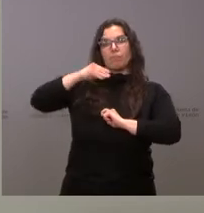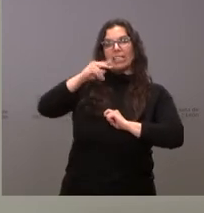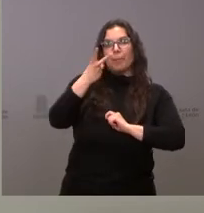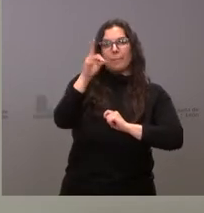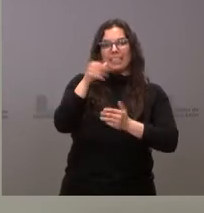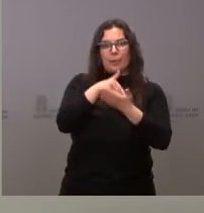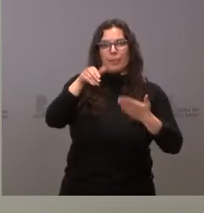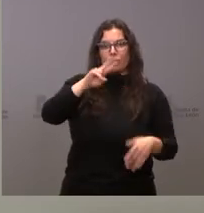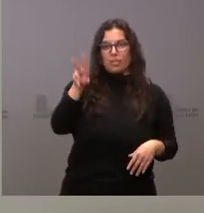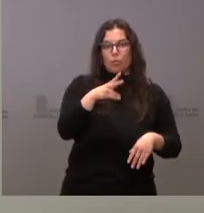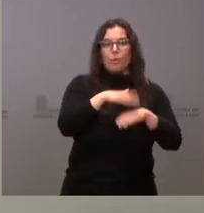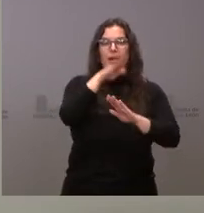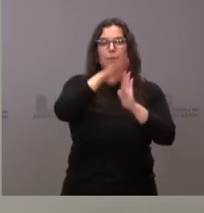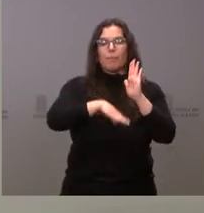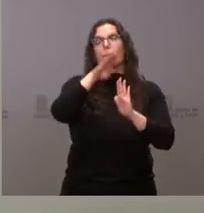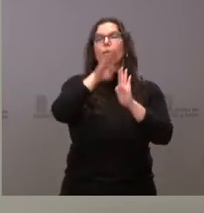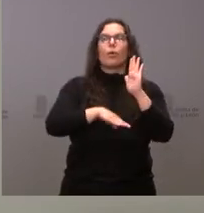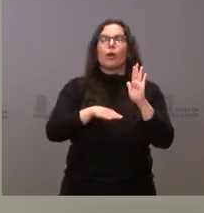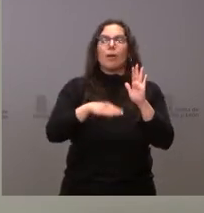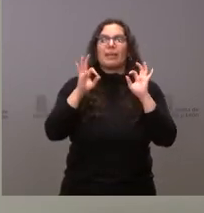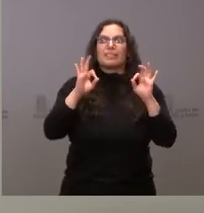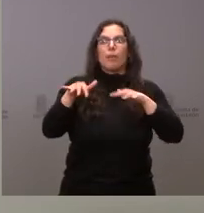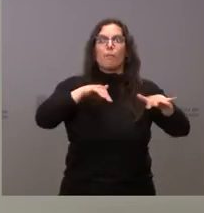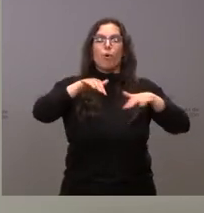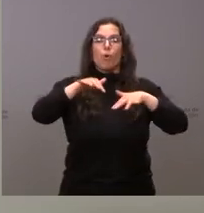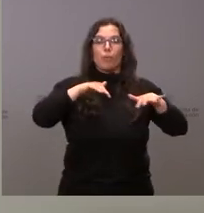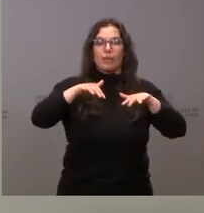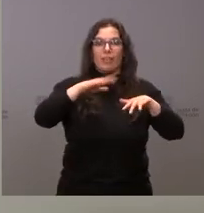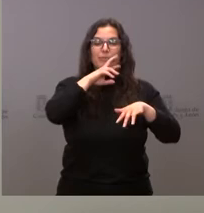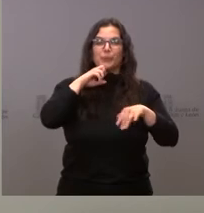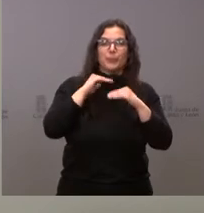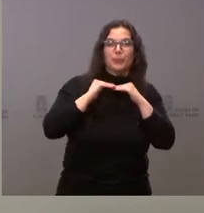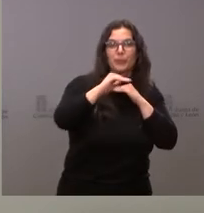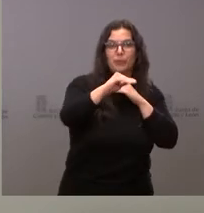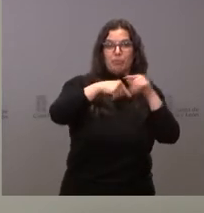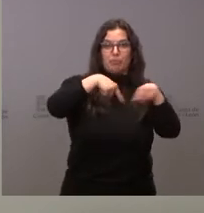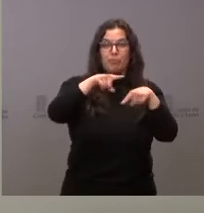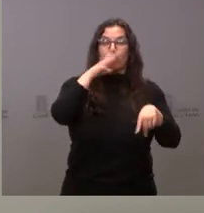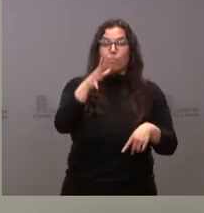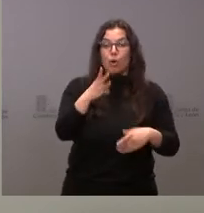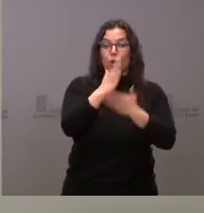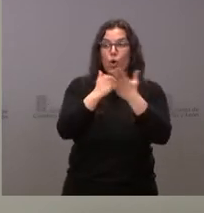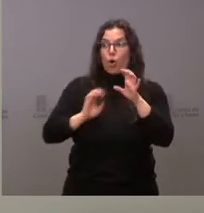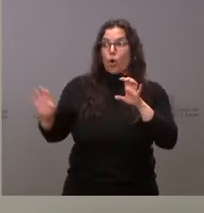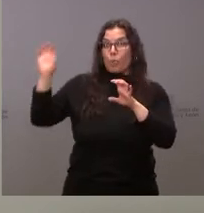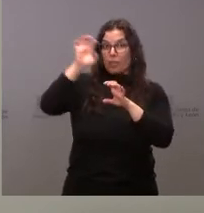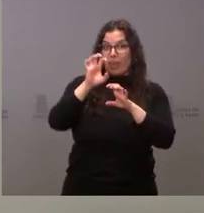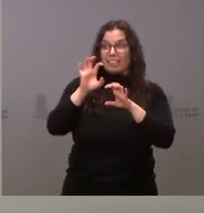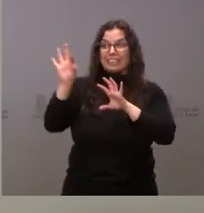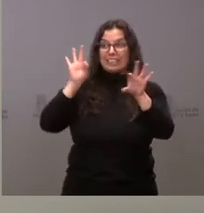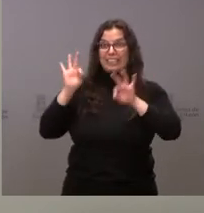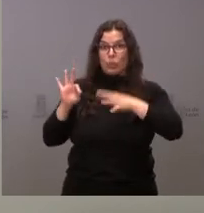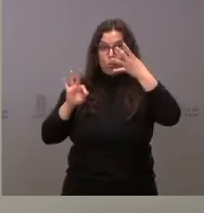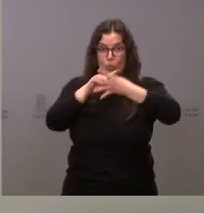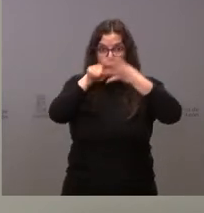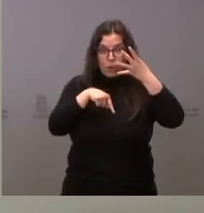de euros para el programa move stress de movilidad sostenible como consecuencia de que estamos entre las cuatro comunidades autónomas de españa que en